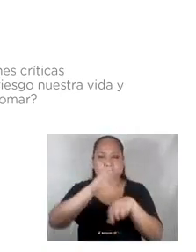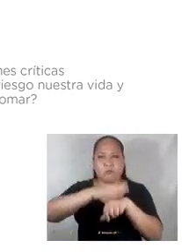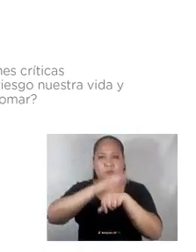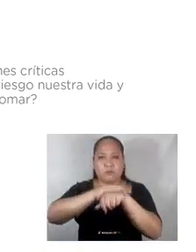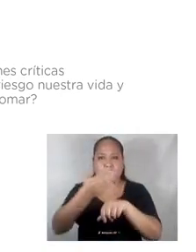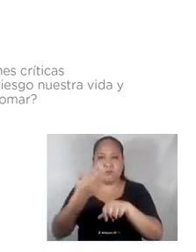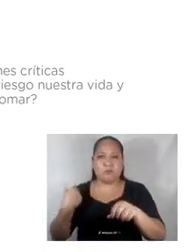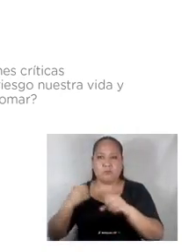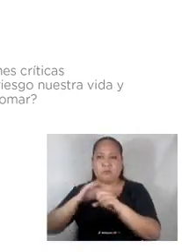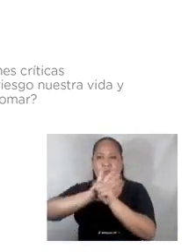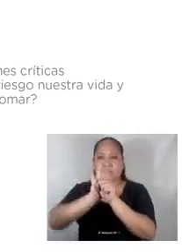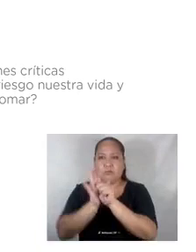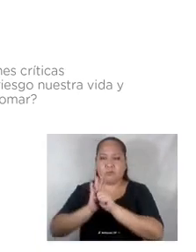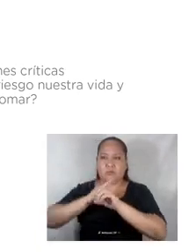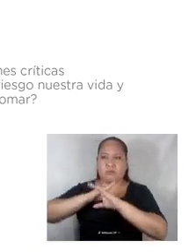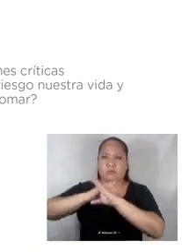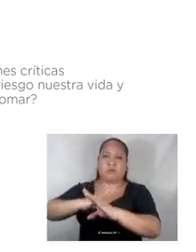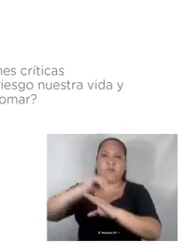del COVID-19?